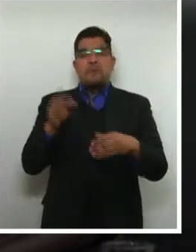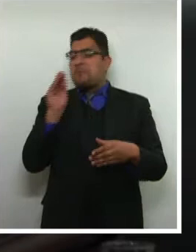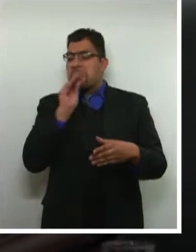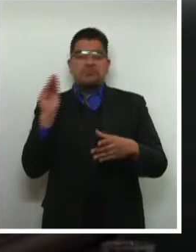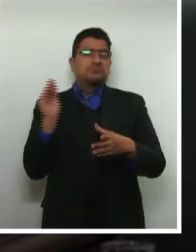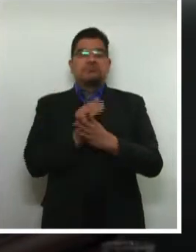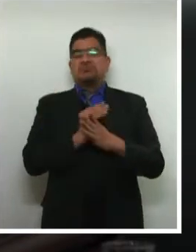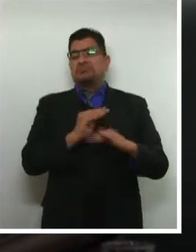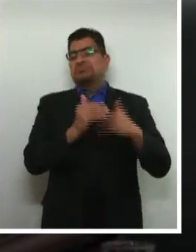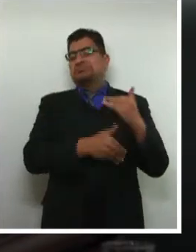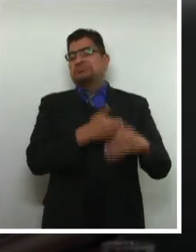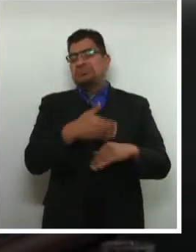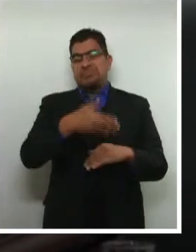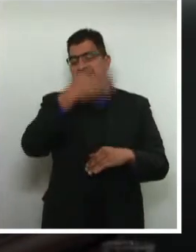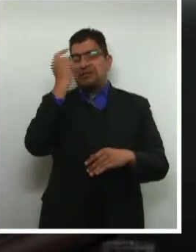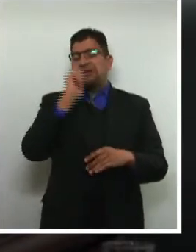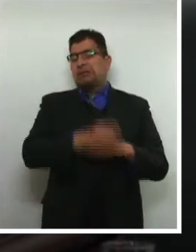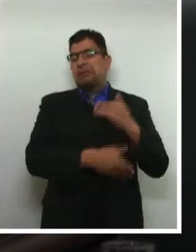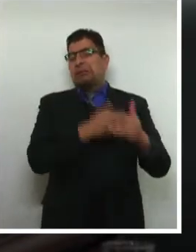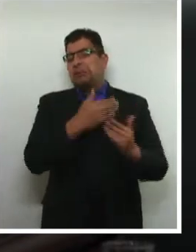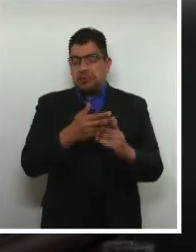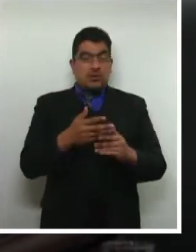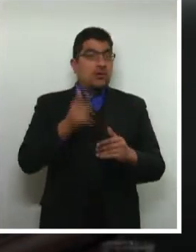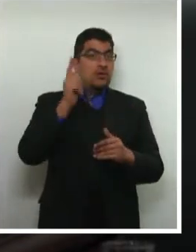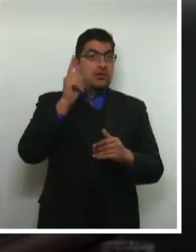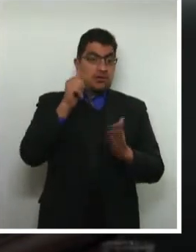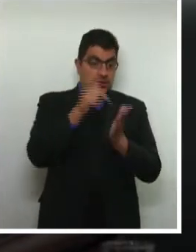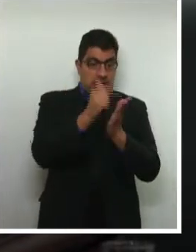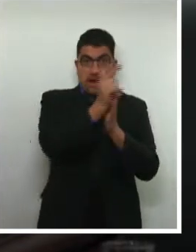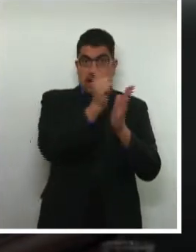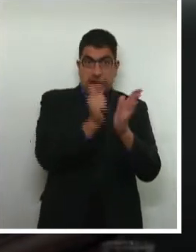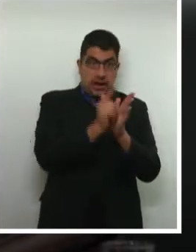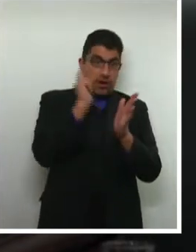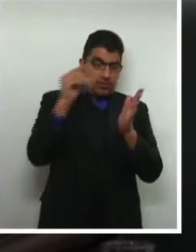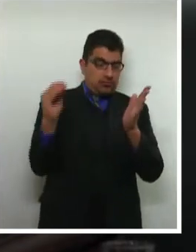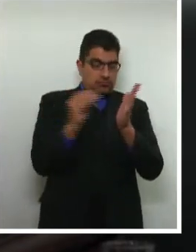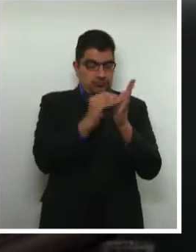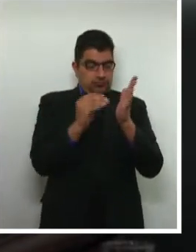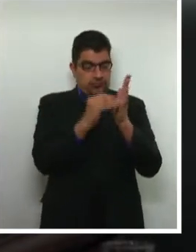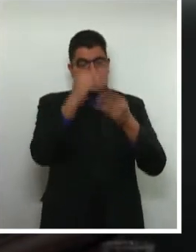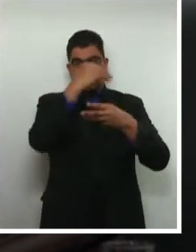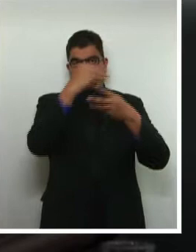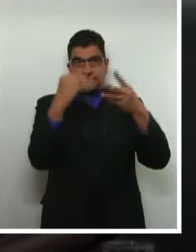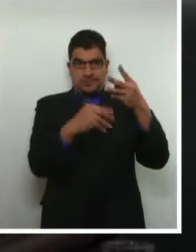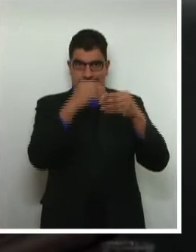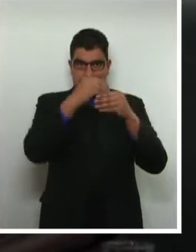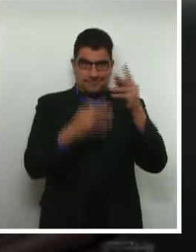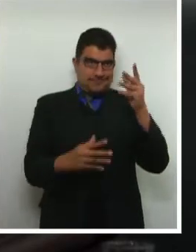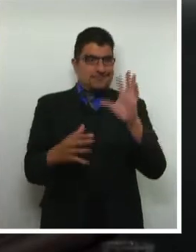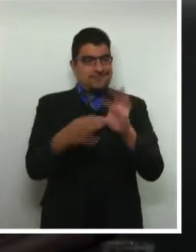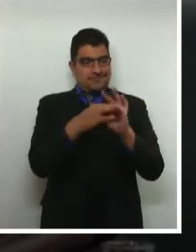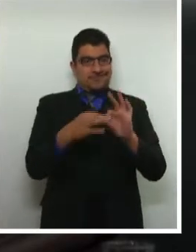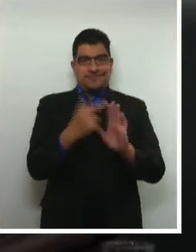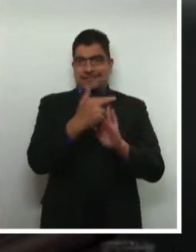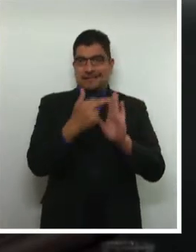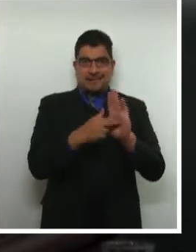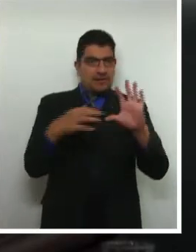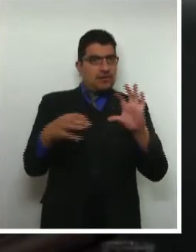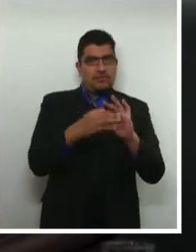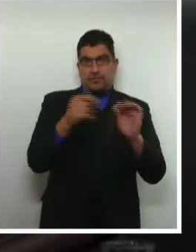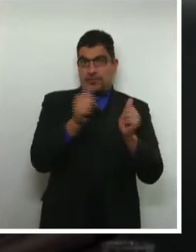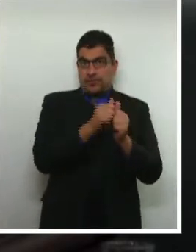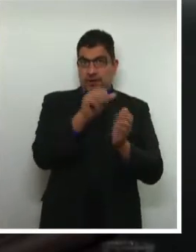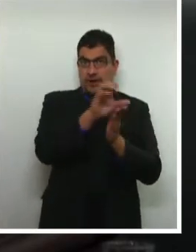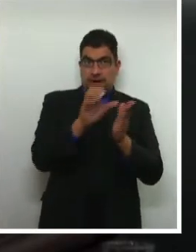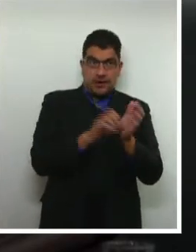ignorado. Ojalá que las leyes secundarias que dependan de la aprobación